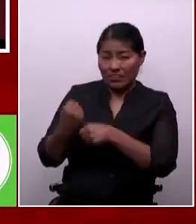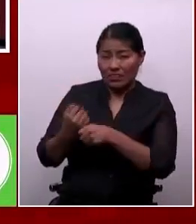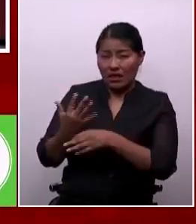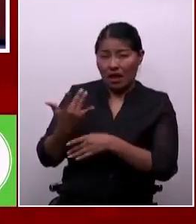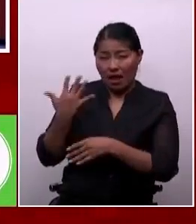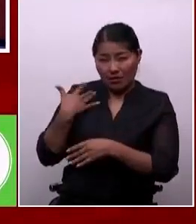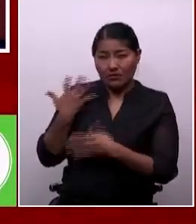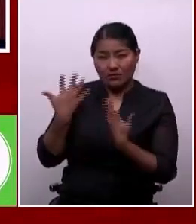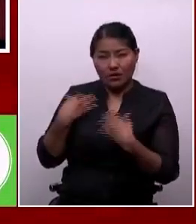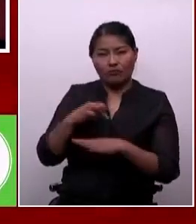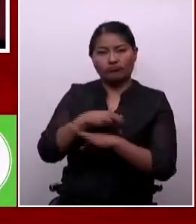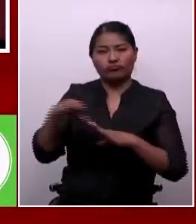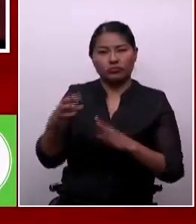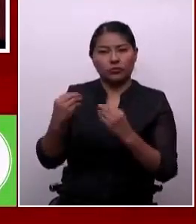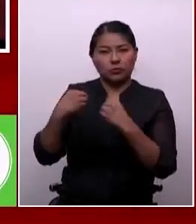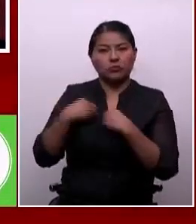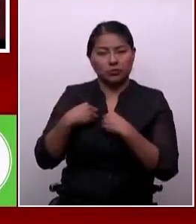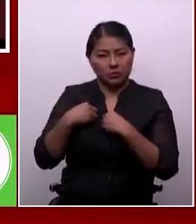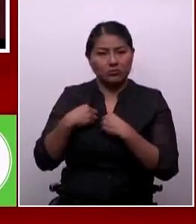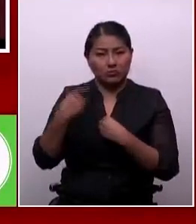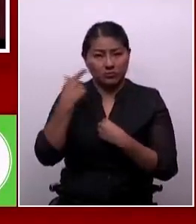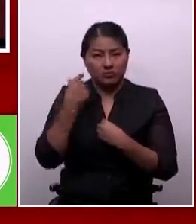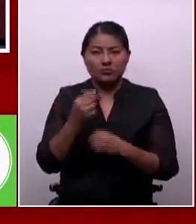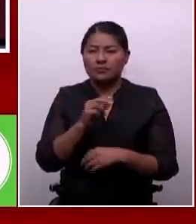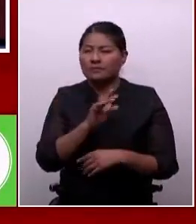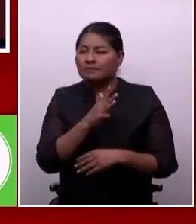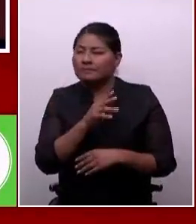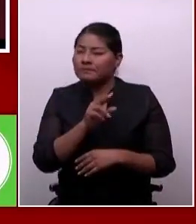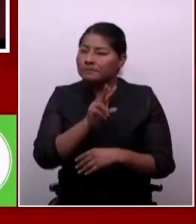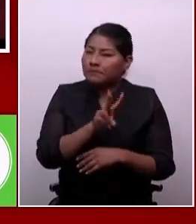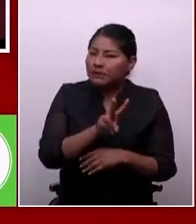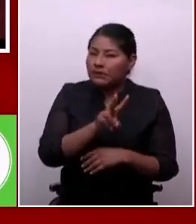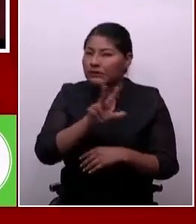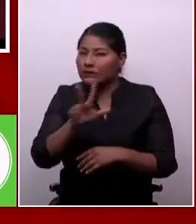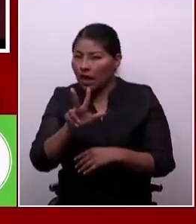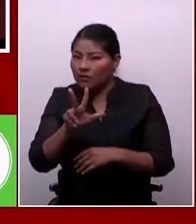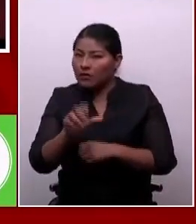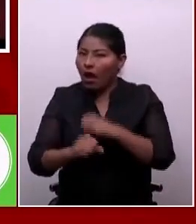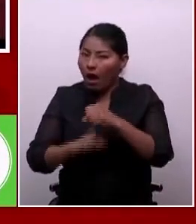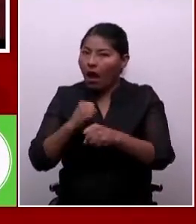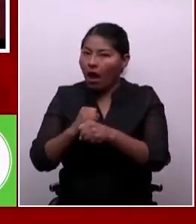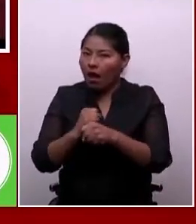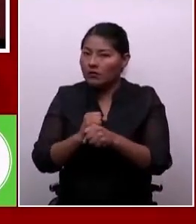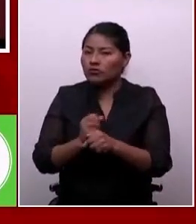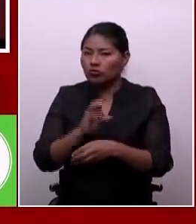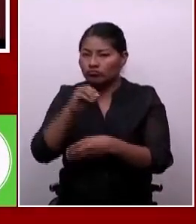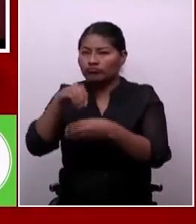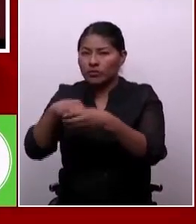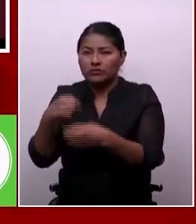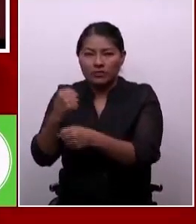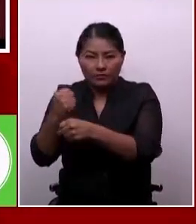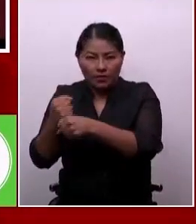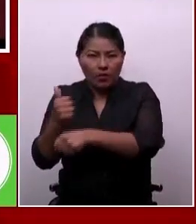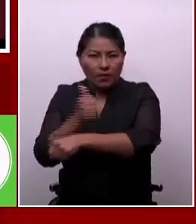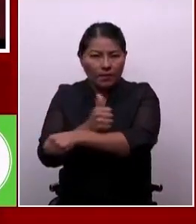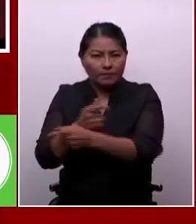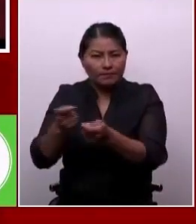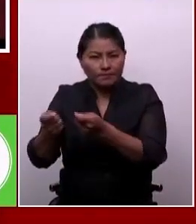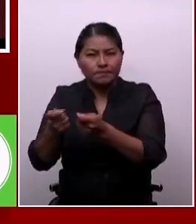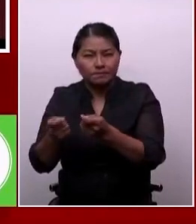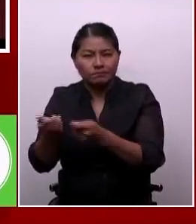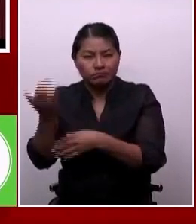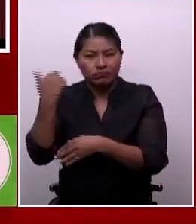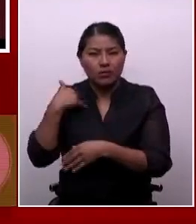profesional de los cuales 20 23 años dedicados a la administración pública en proyectos de